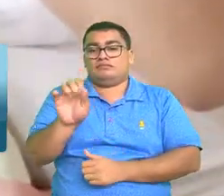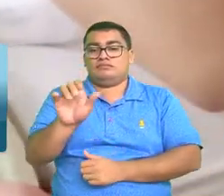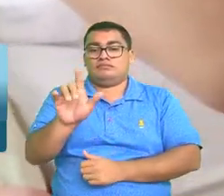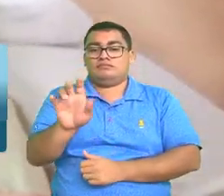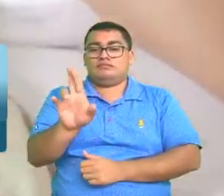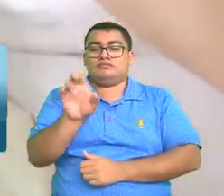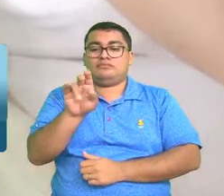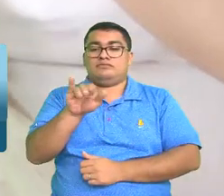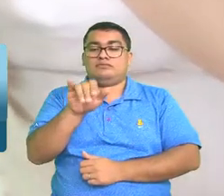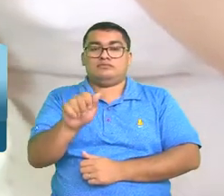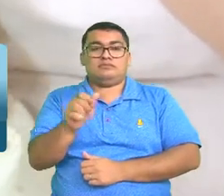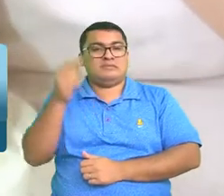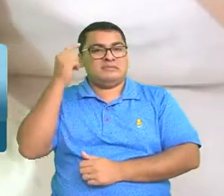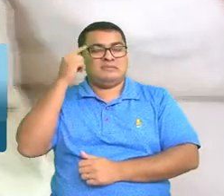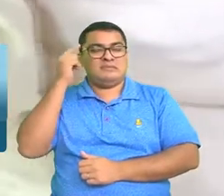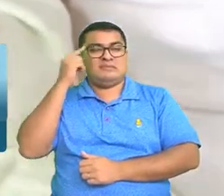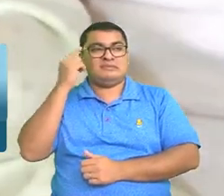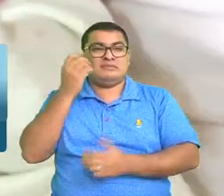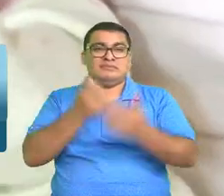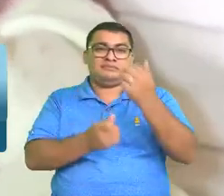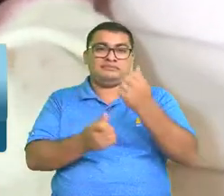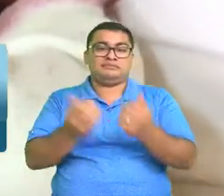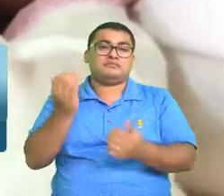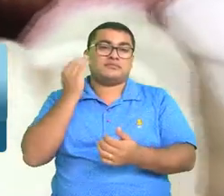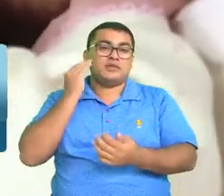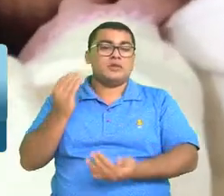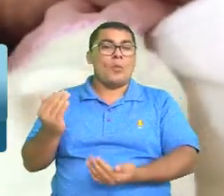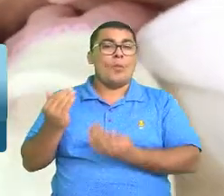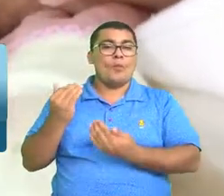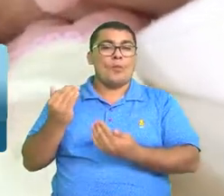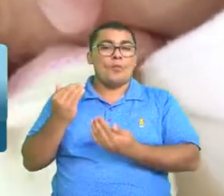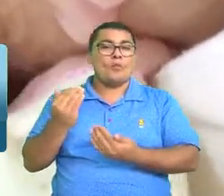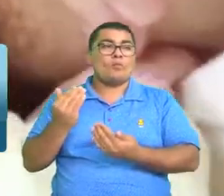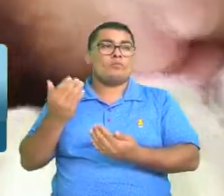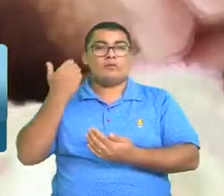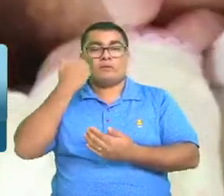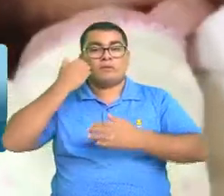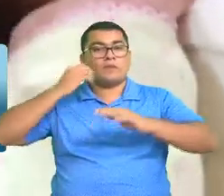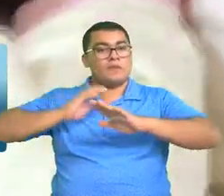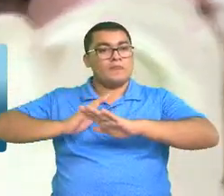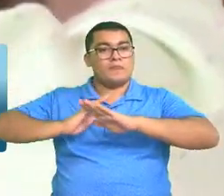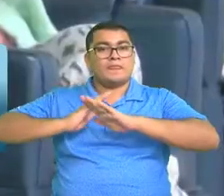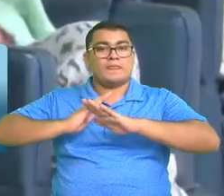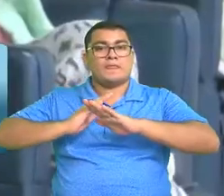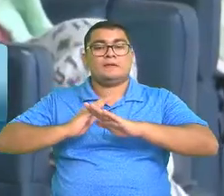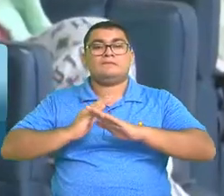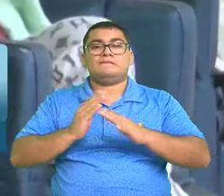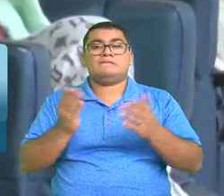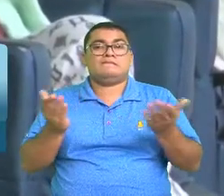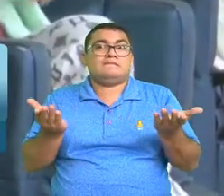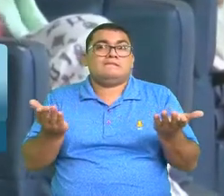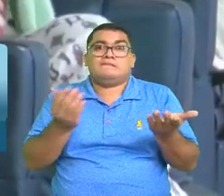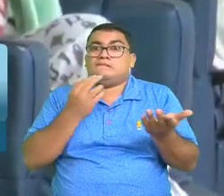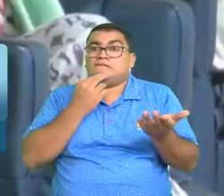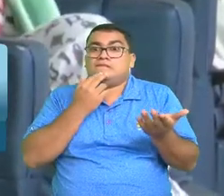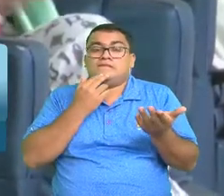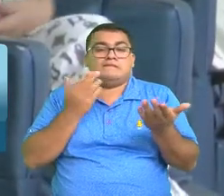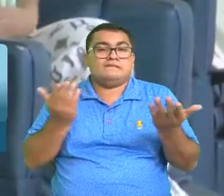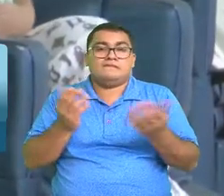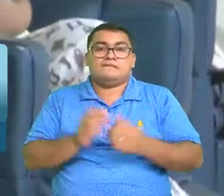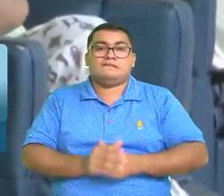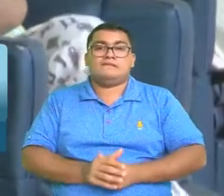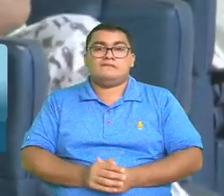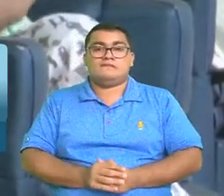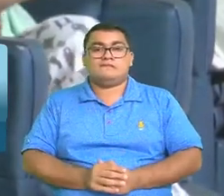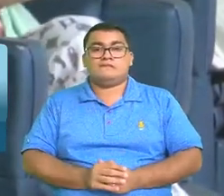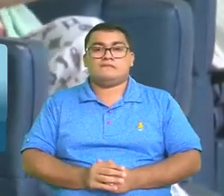se supone que la leche materna inmuniza al niño, le previene de enfermedades, inclusive no sé si esta.